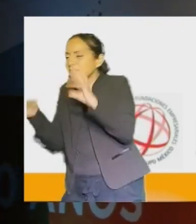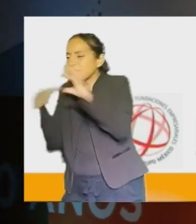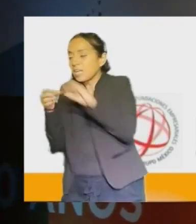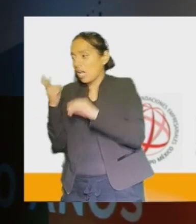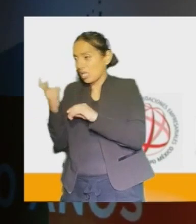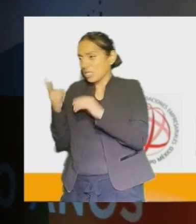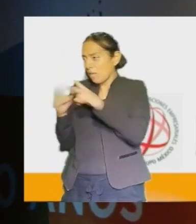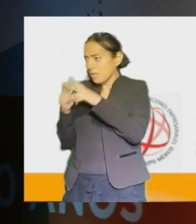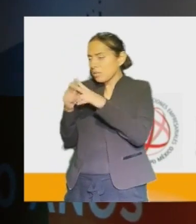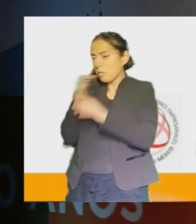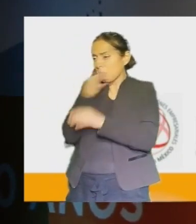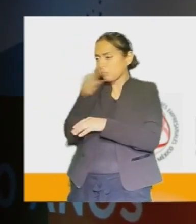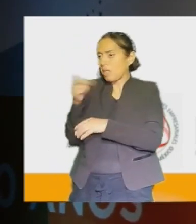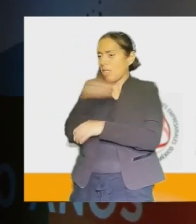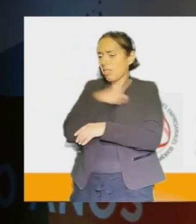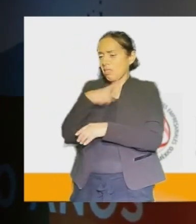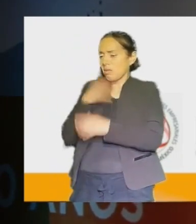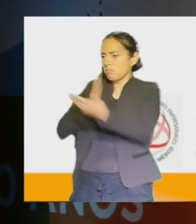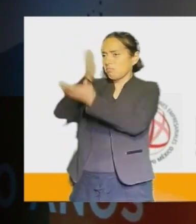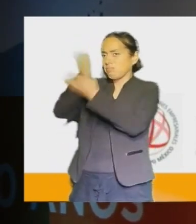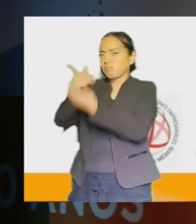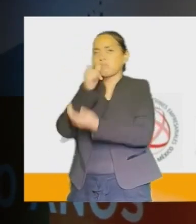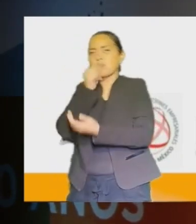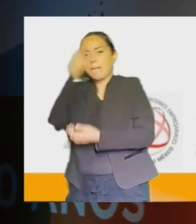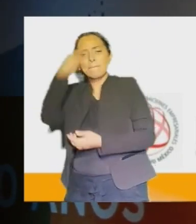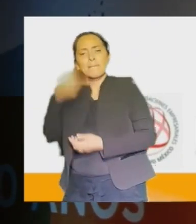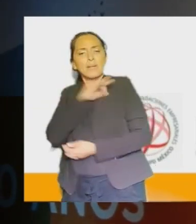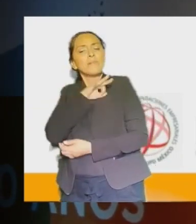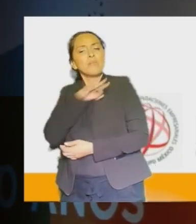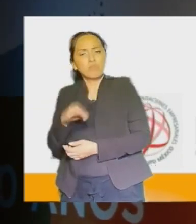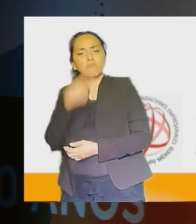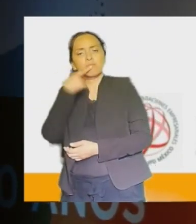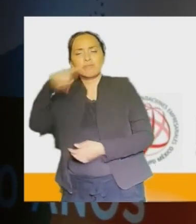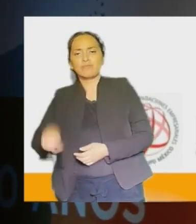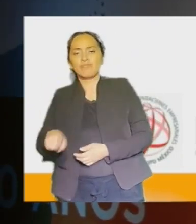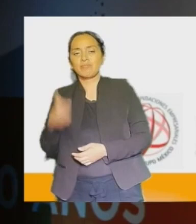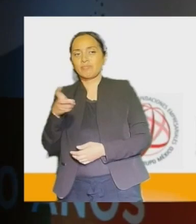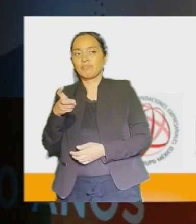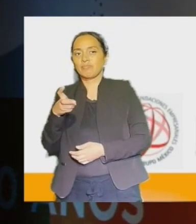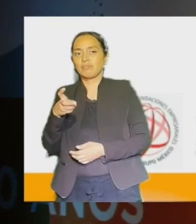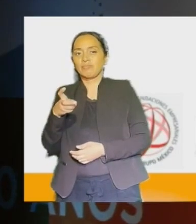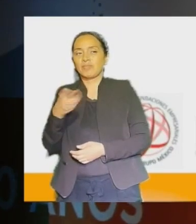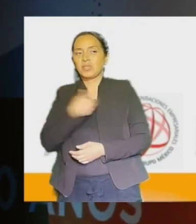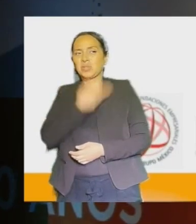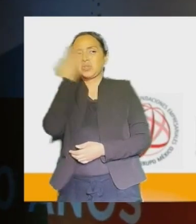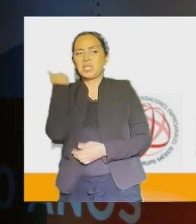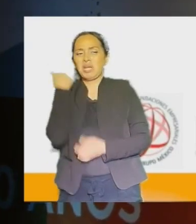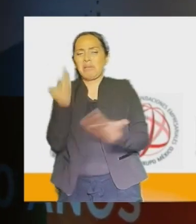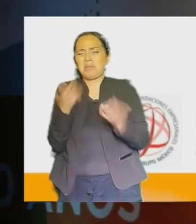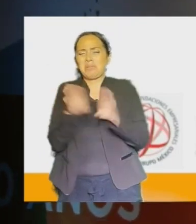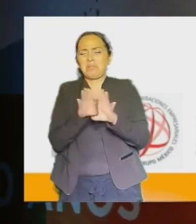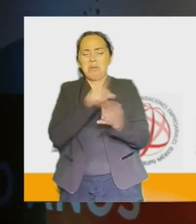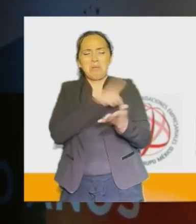le informa que debe acudir a la comisaría para poder denunciar este caso. Ella no sabe cuáles son sus derechos, y cuando llega a